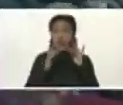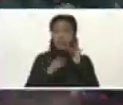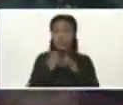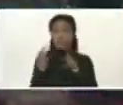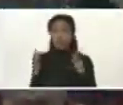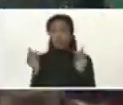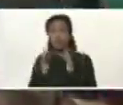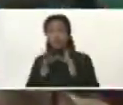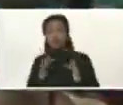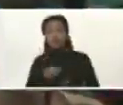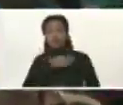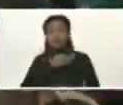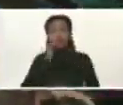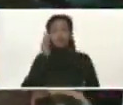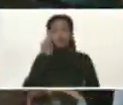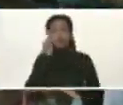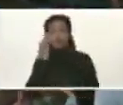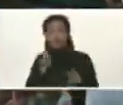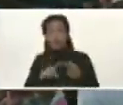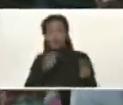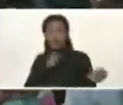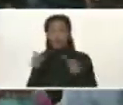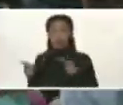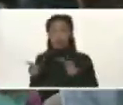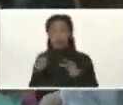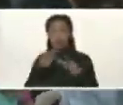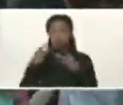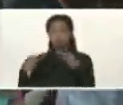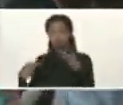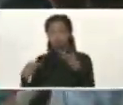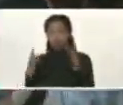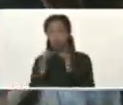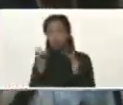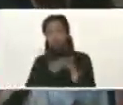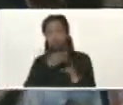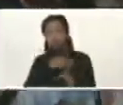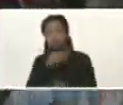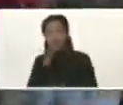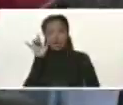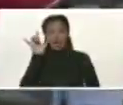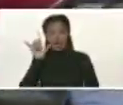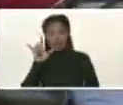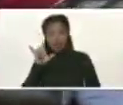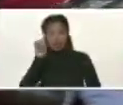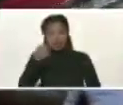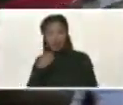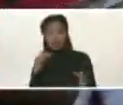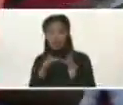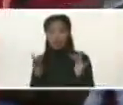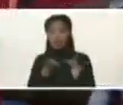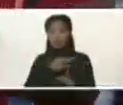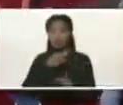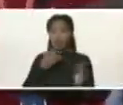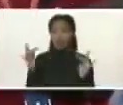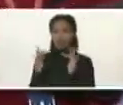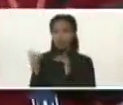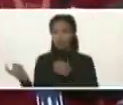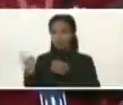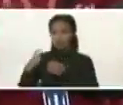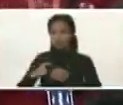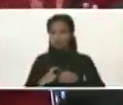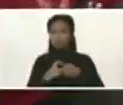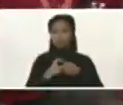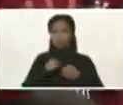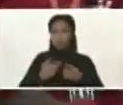redes sociales, por Facebook, Twitter, Periscope, Instagram, por todas las redes sociales. Yo